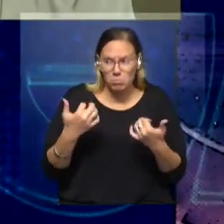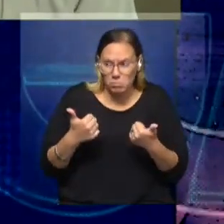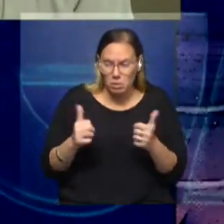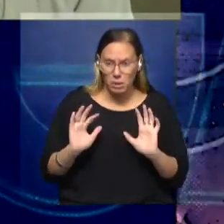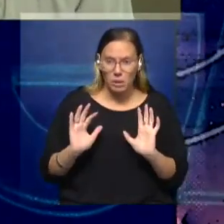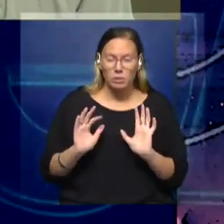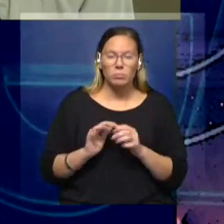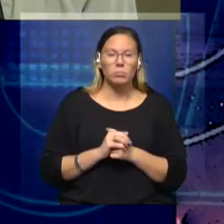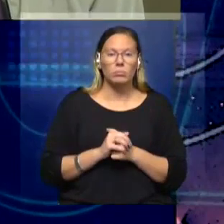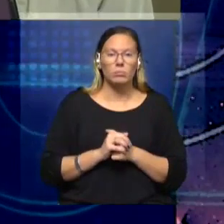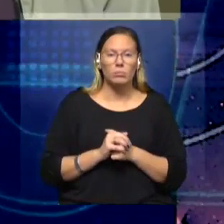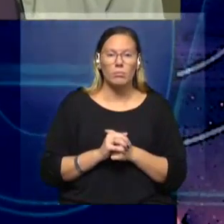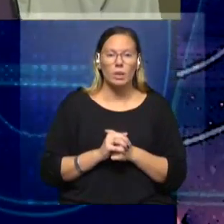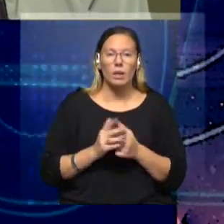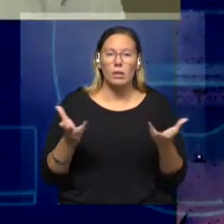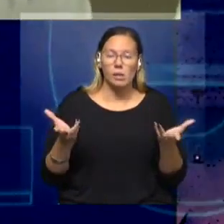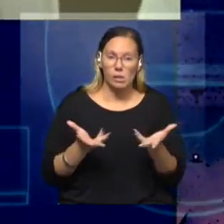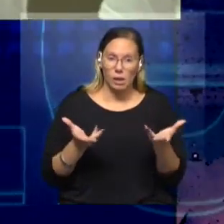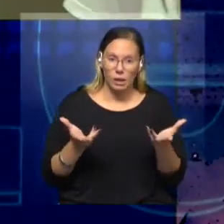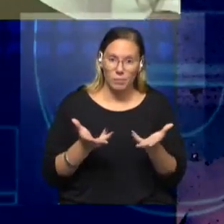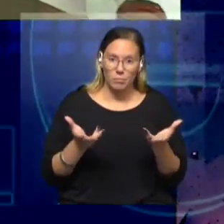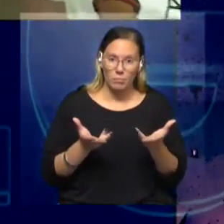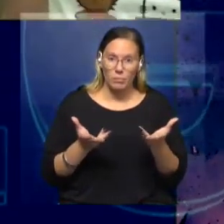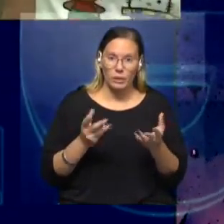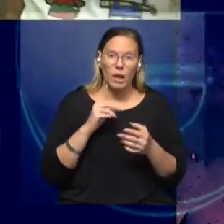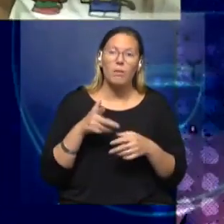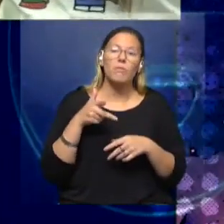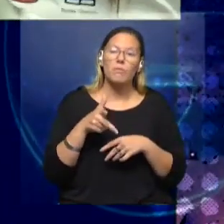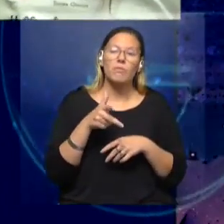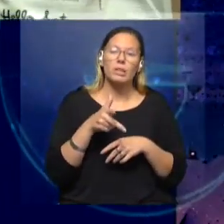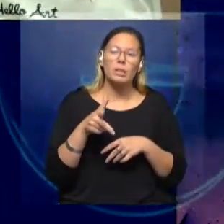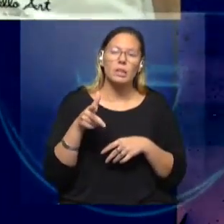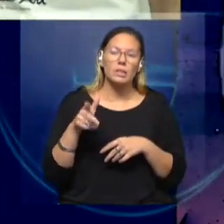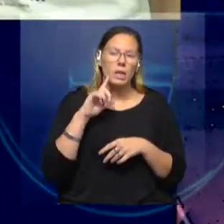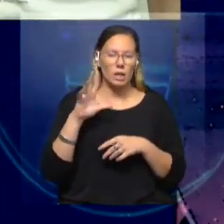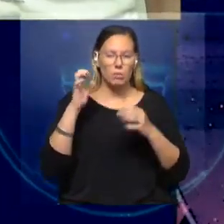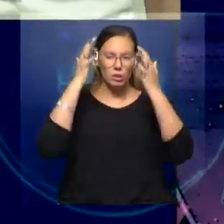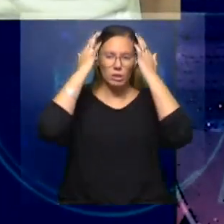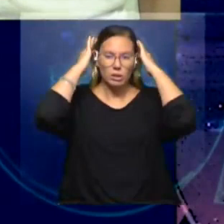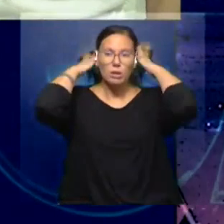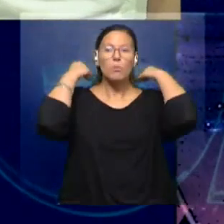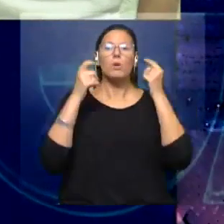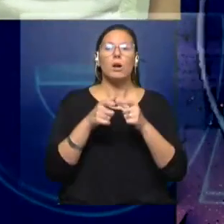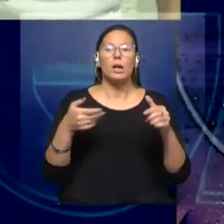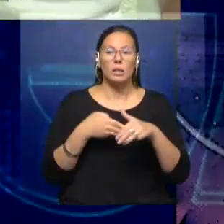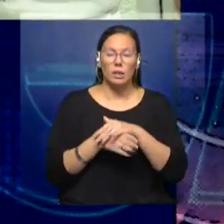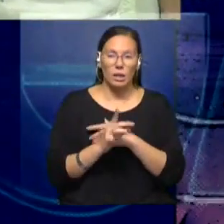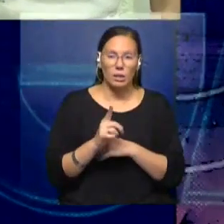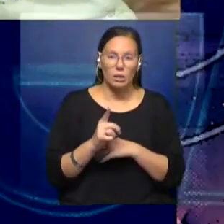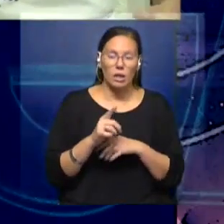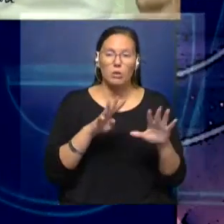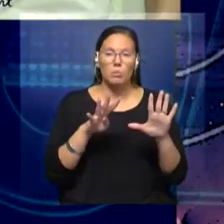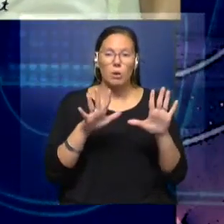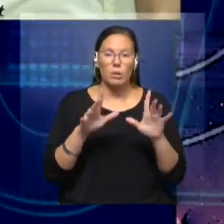¿no? Eso está buenísimo. Y ahora, bueno, recuerden la fecha si quieren y cómo adquirir las entradas. Bárbaro, es el